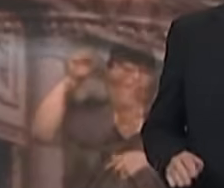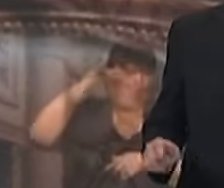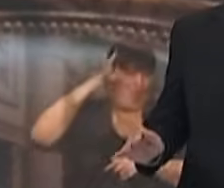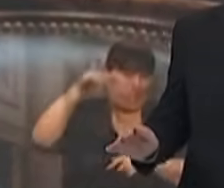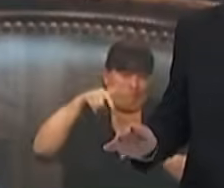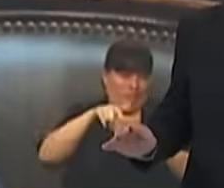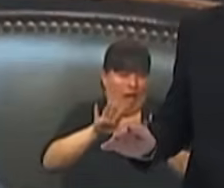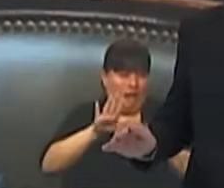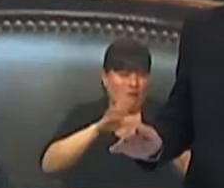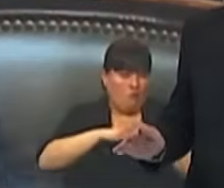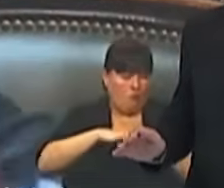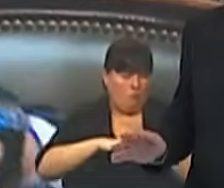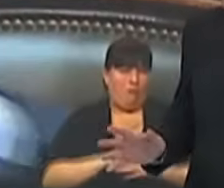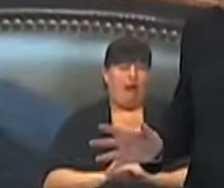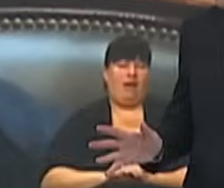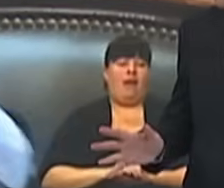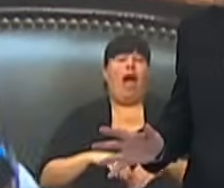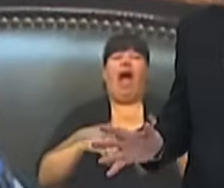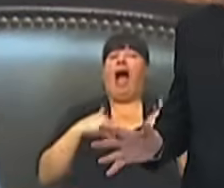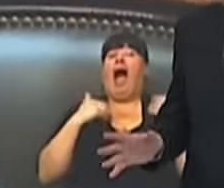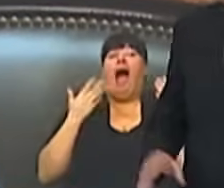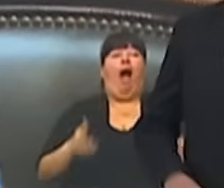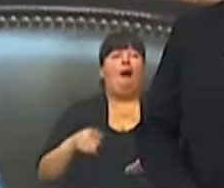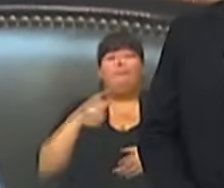ellos les pagan el mismo sueldo.